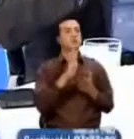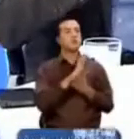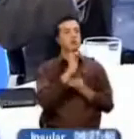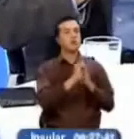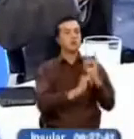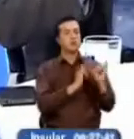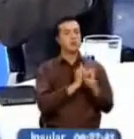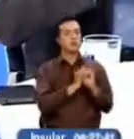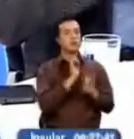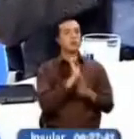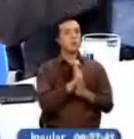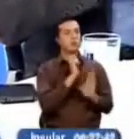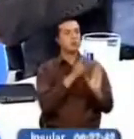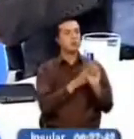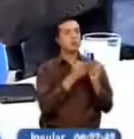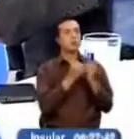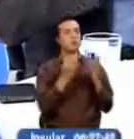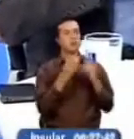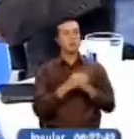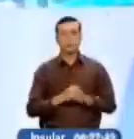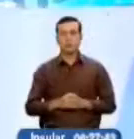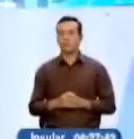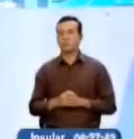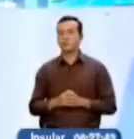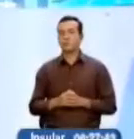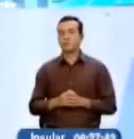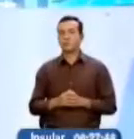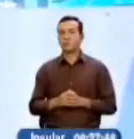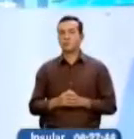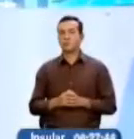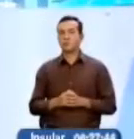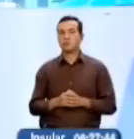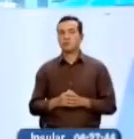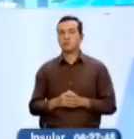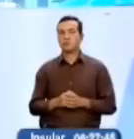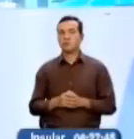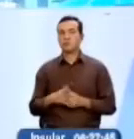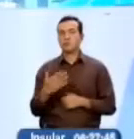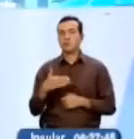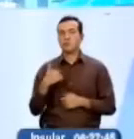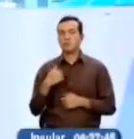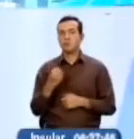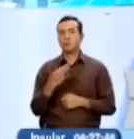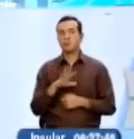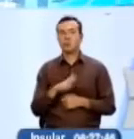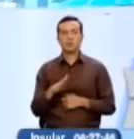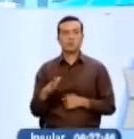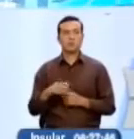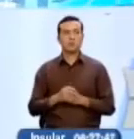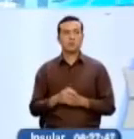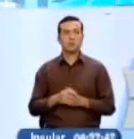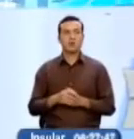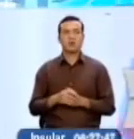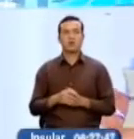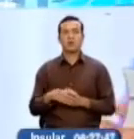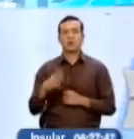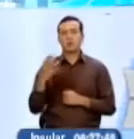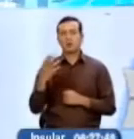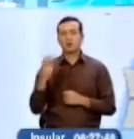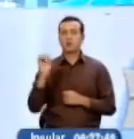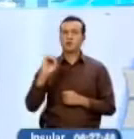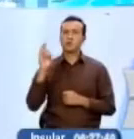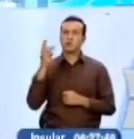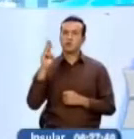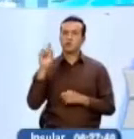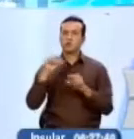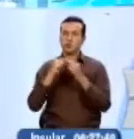nacionales están participando tenemos cerca de 10 15 o 16